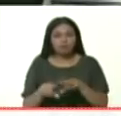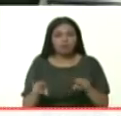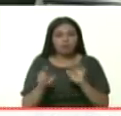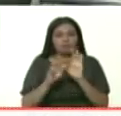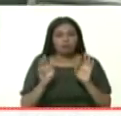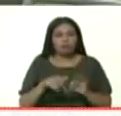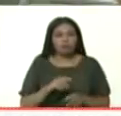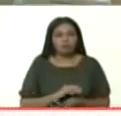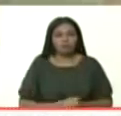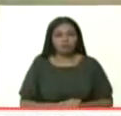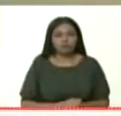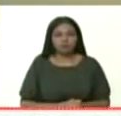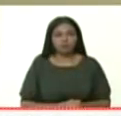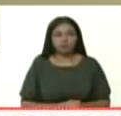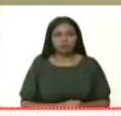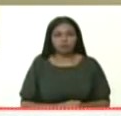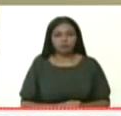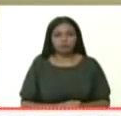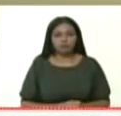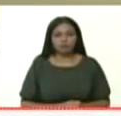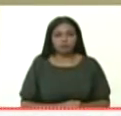capitalismo,